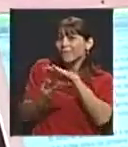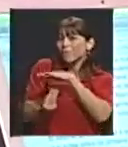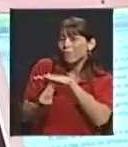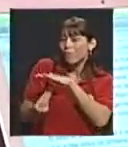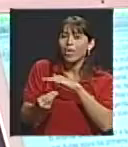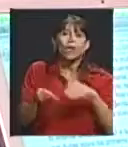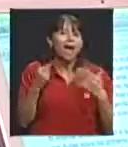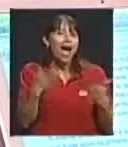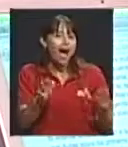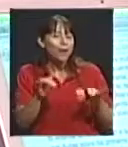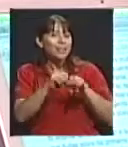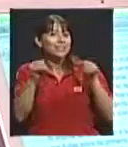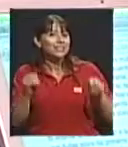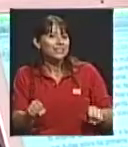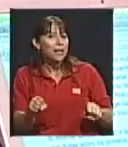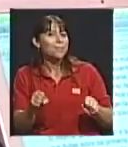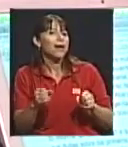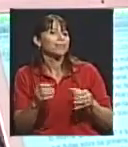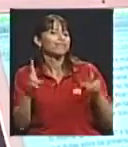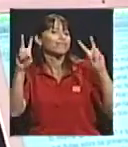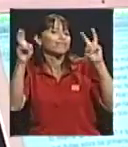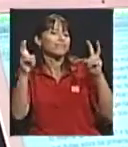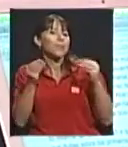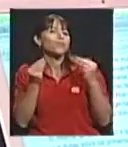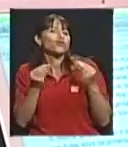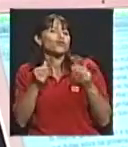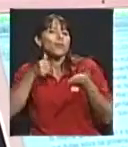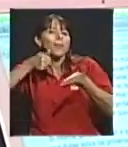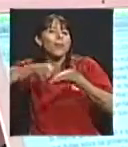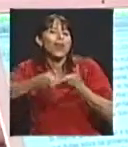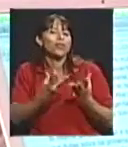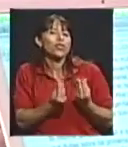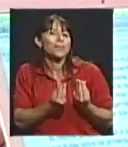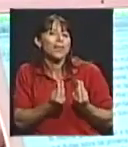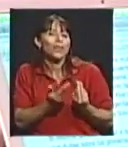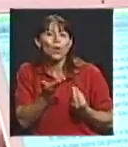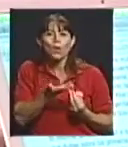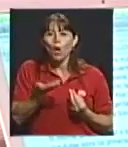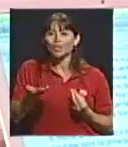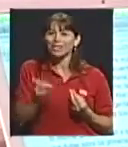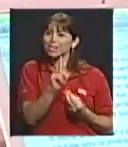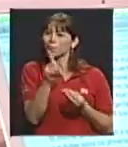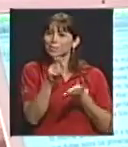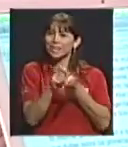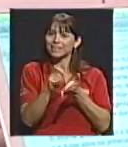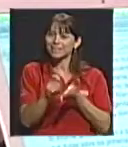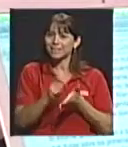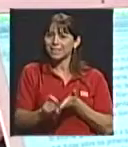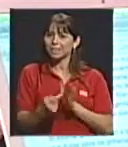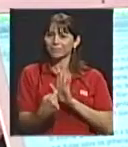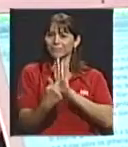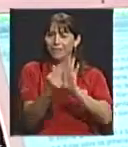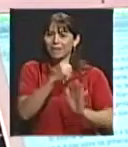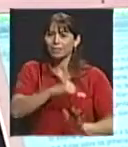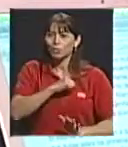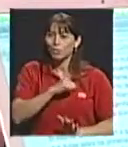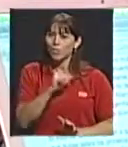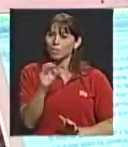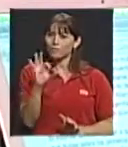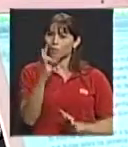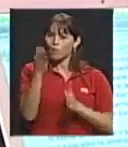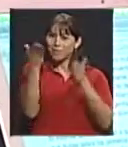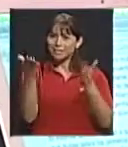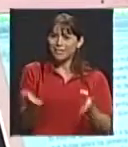miedo de códigos no escritos de maneras y actitudes de ser eh eh que